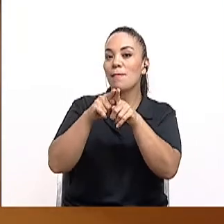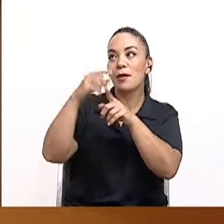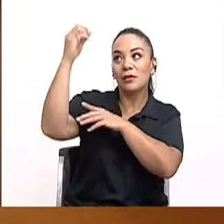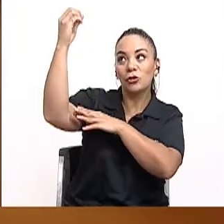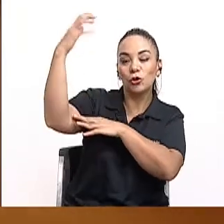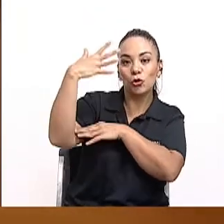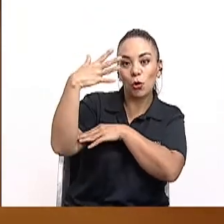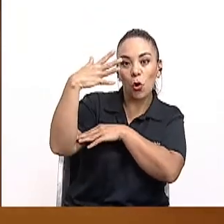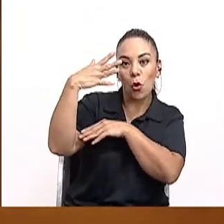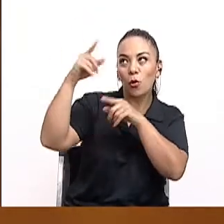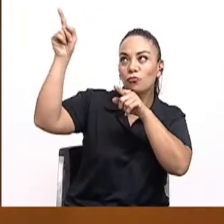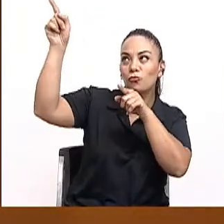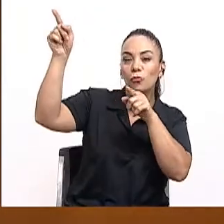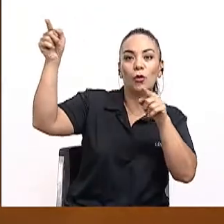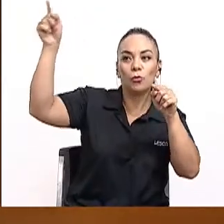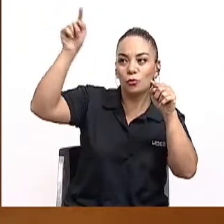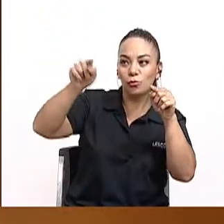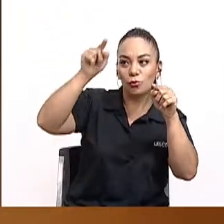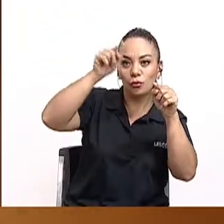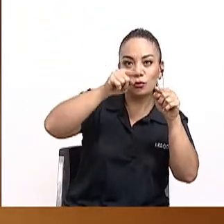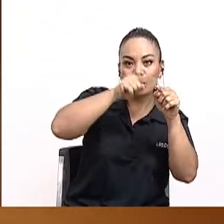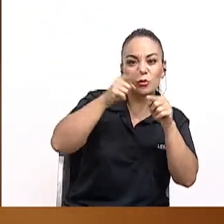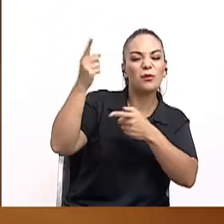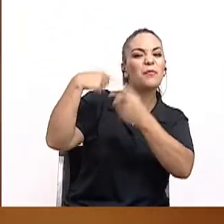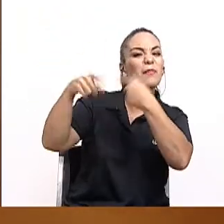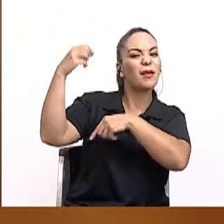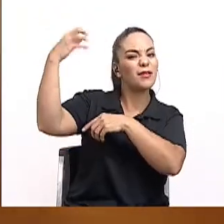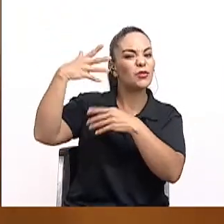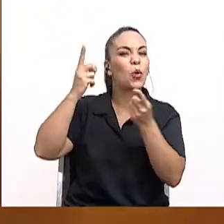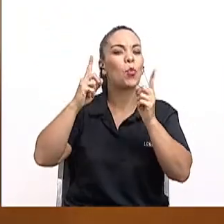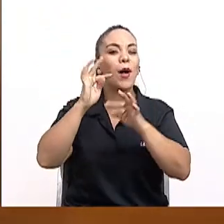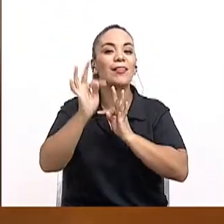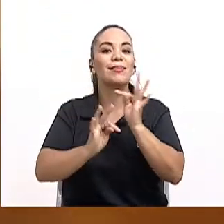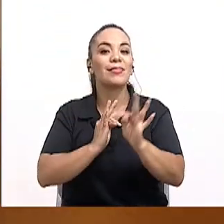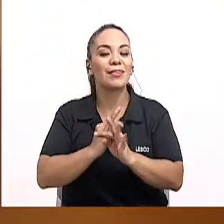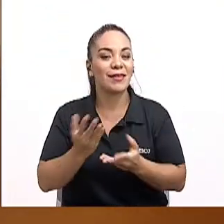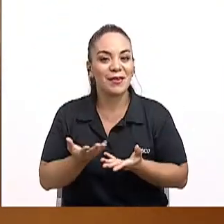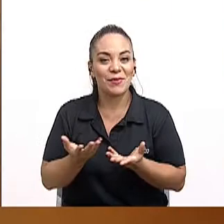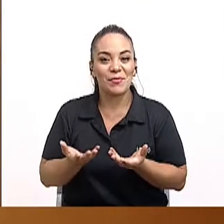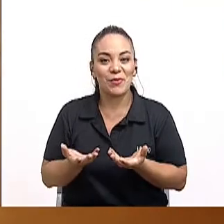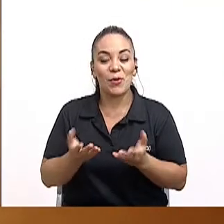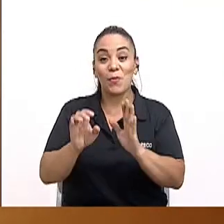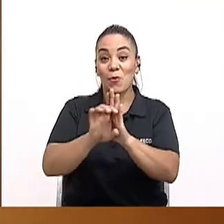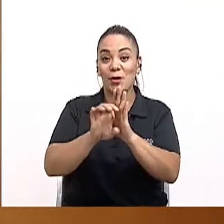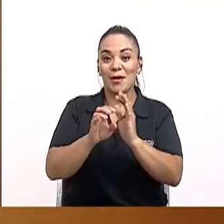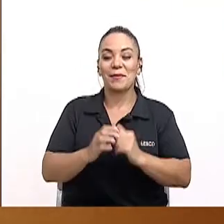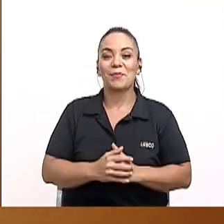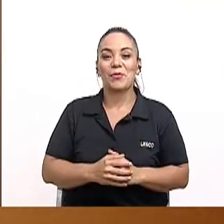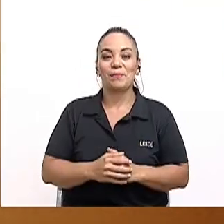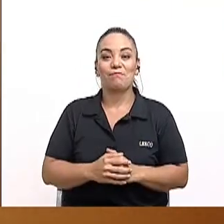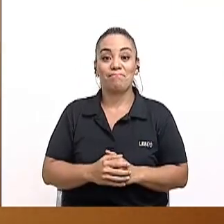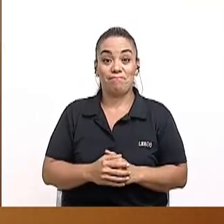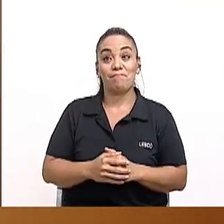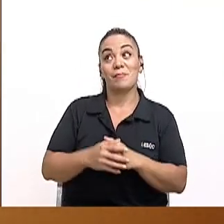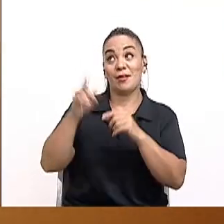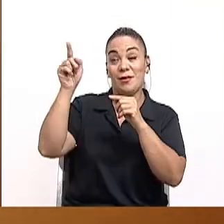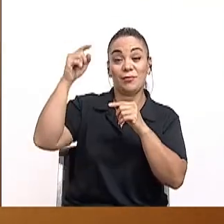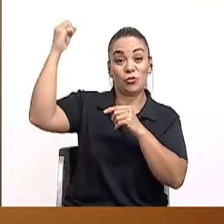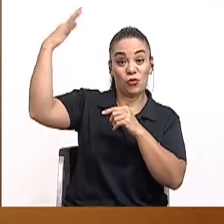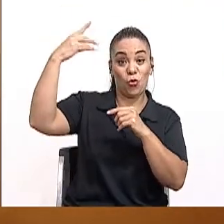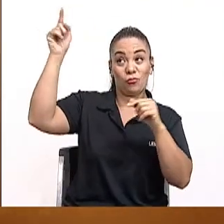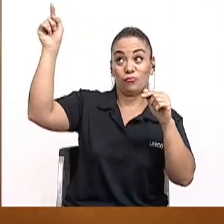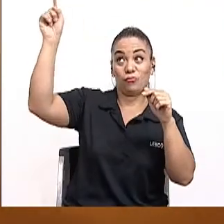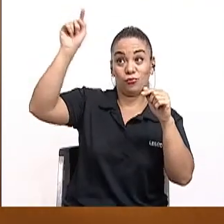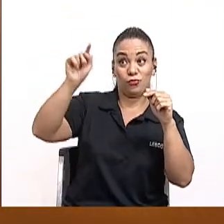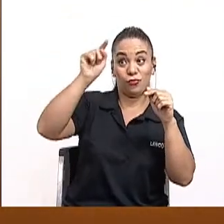tipo de radiaciones nos llega del Sol? Nos permite, por ejemplo, la vida,